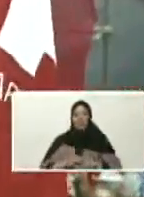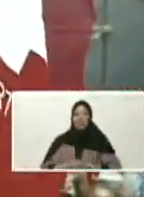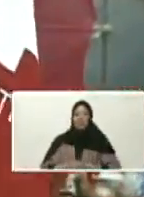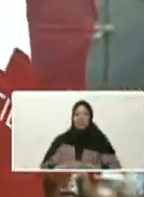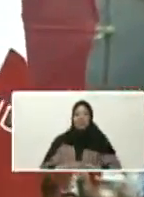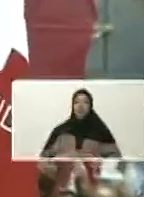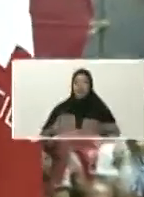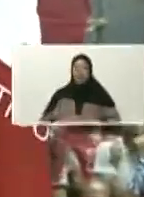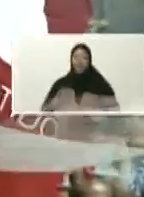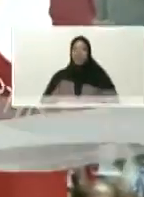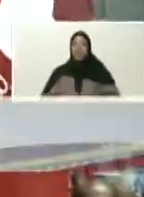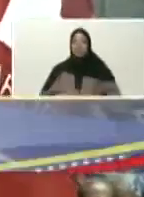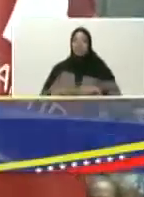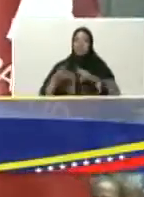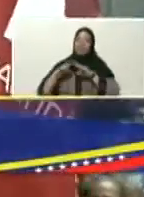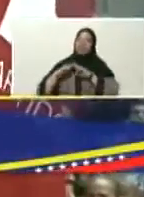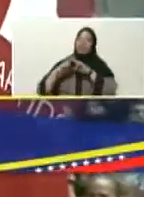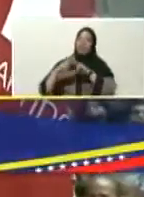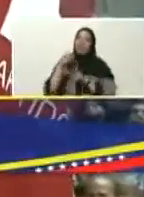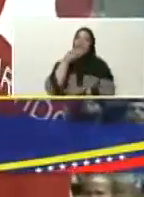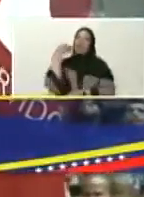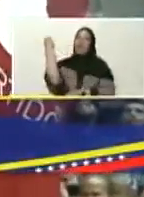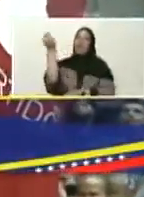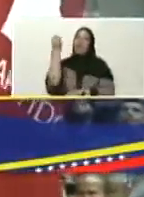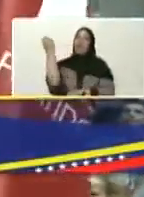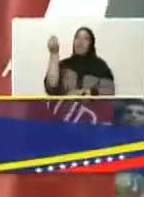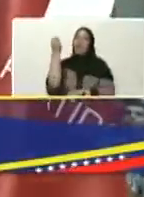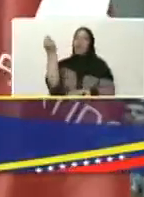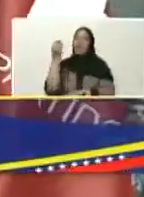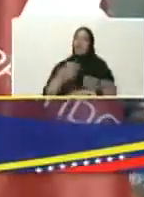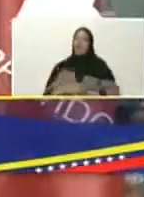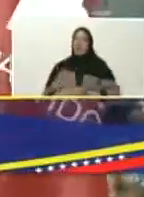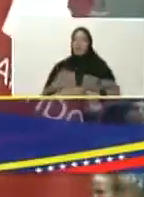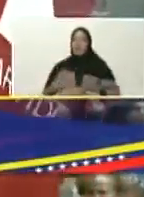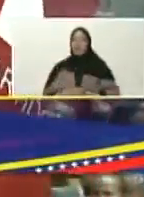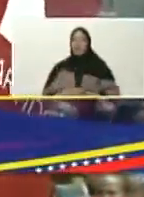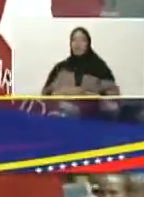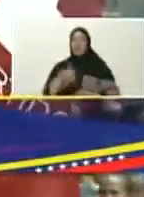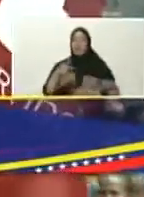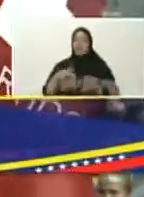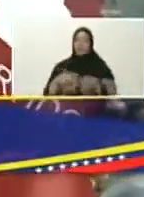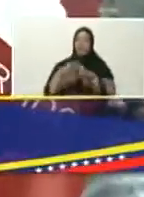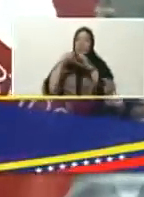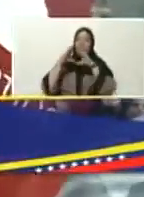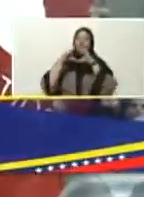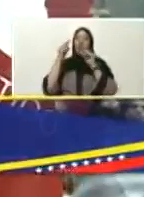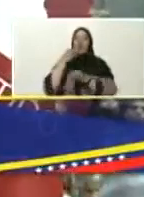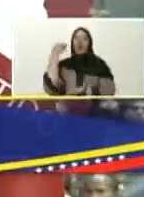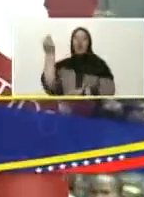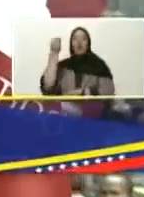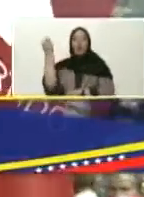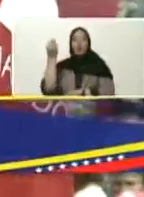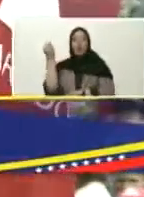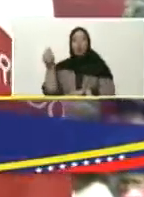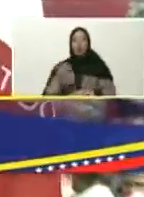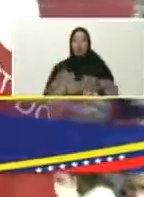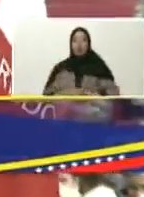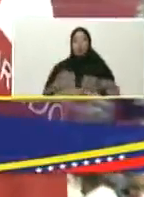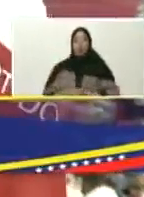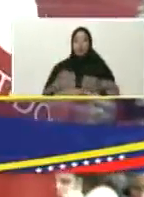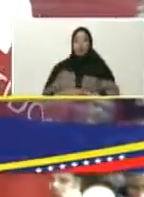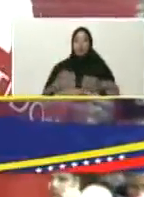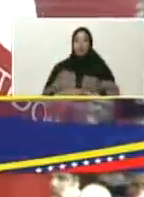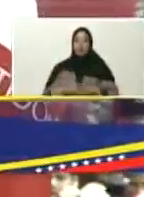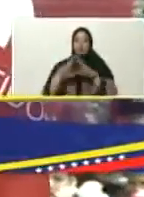figura, y entregárselo a estos jóvenes, a Aníbal, se lo estamos entregando a toda la juventud. En Aníbal está toda